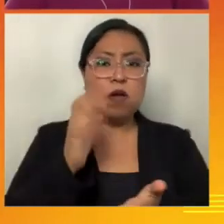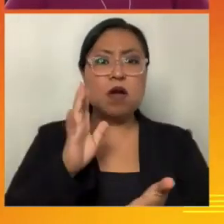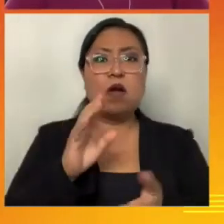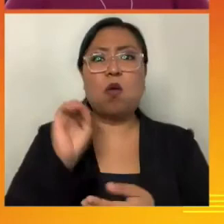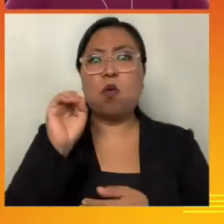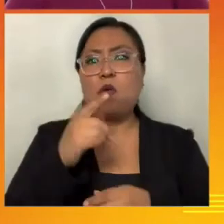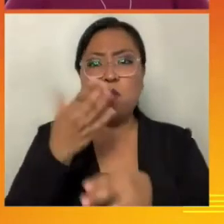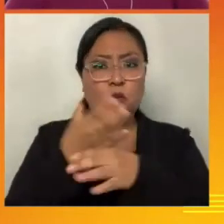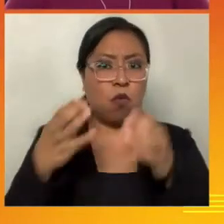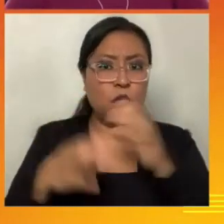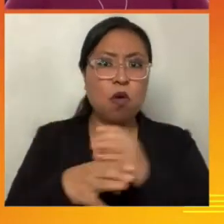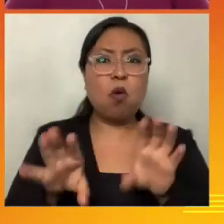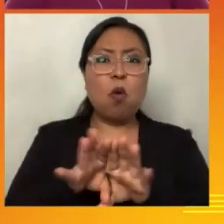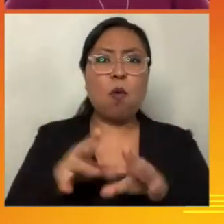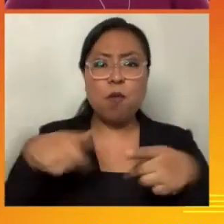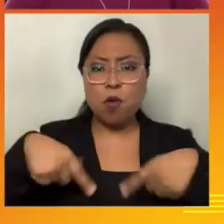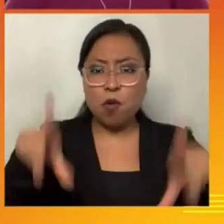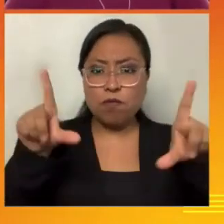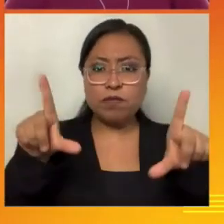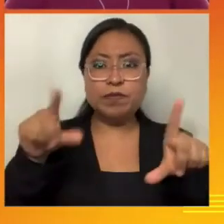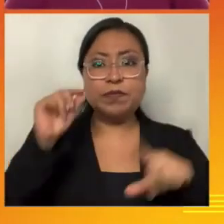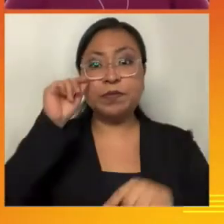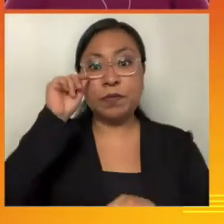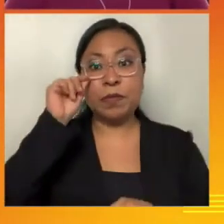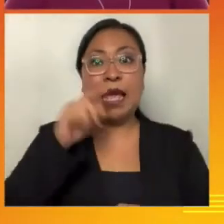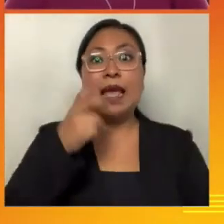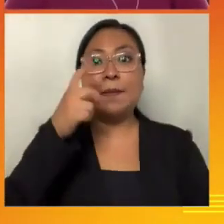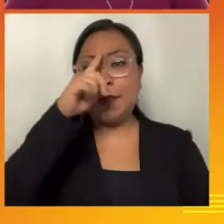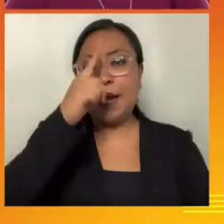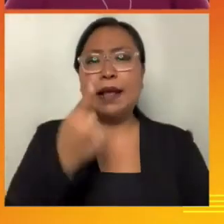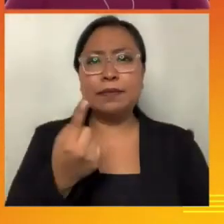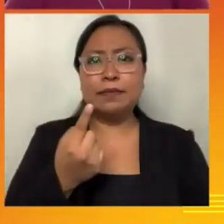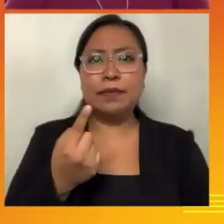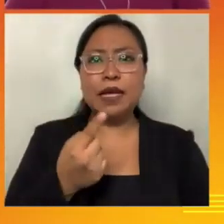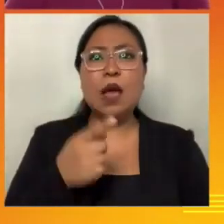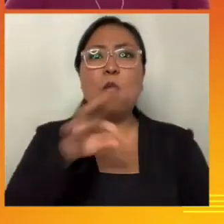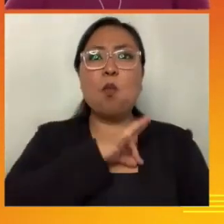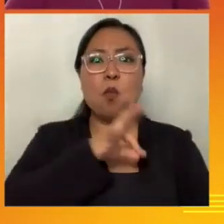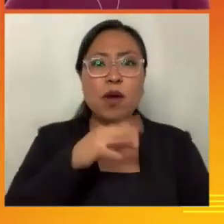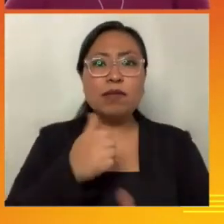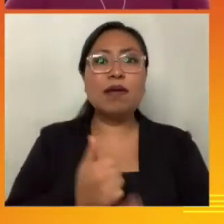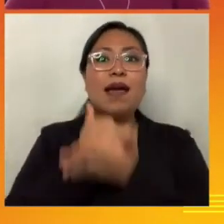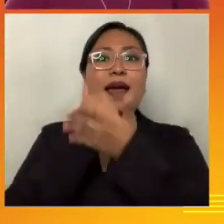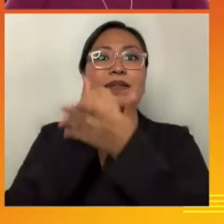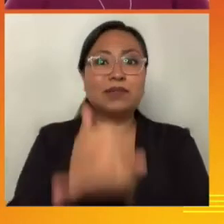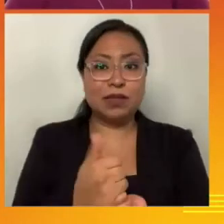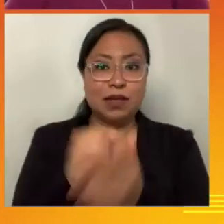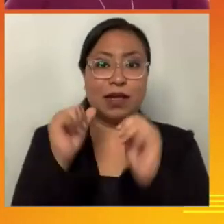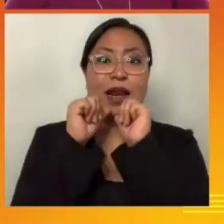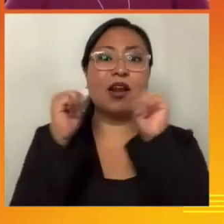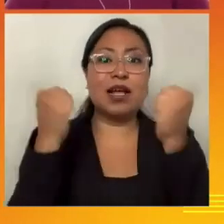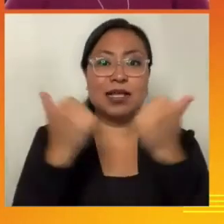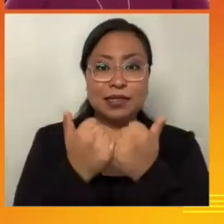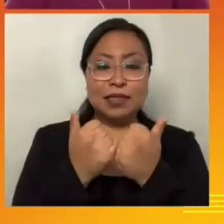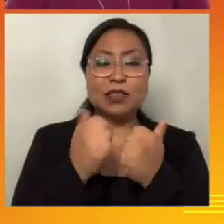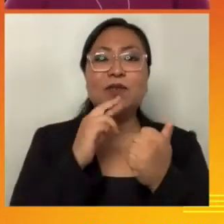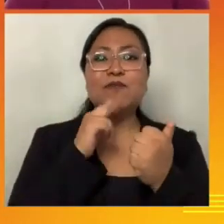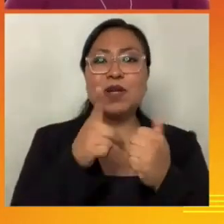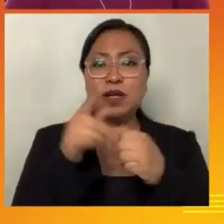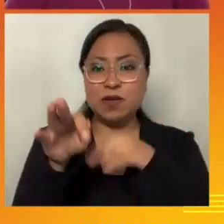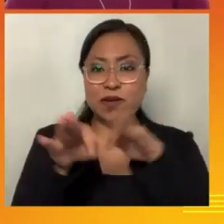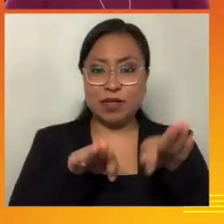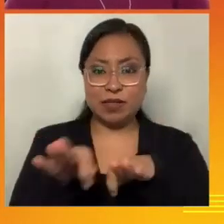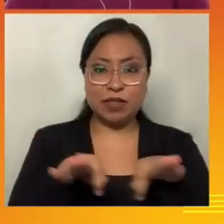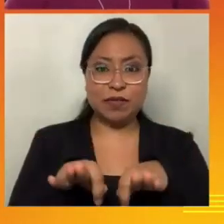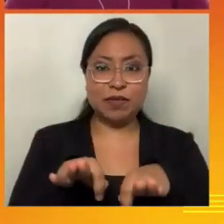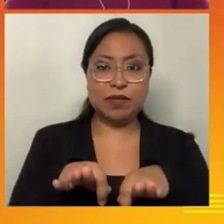por lo que nosotros apostamos acá es para el fortalecimiento formal de las organizaciones de la sociedad civil y que,